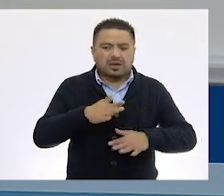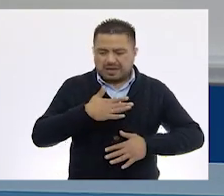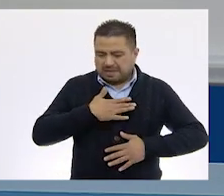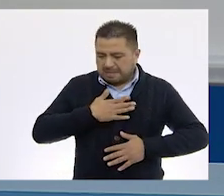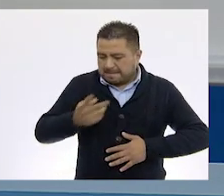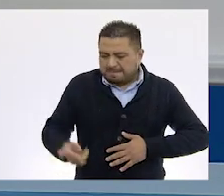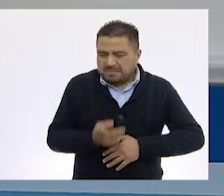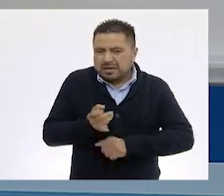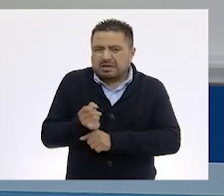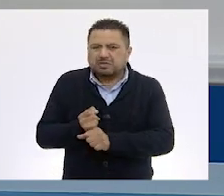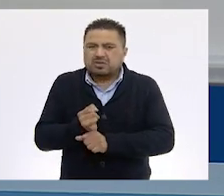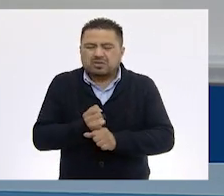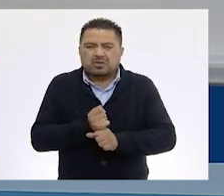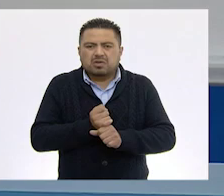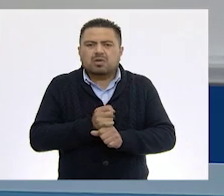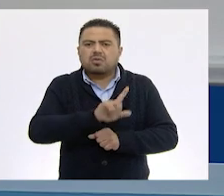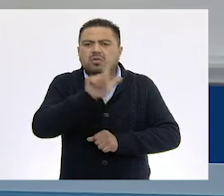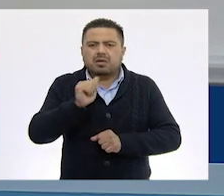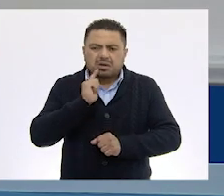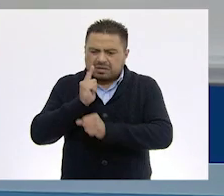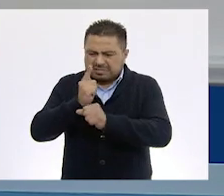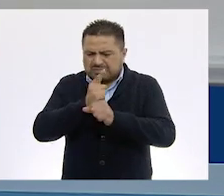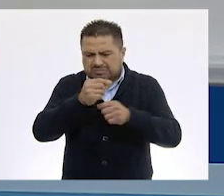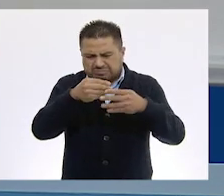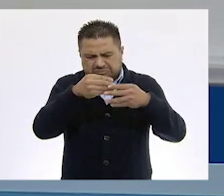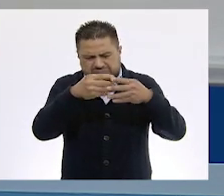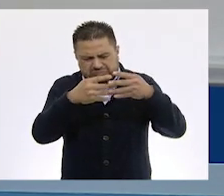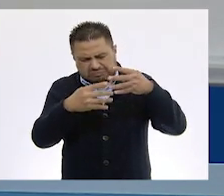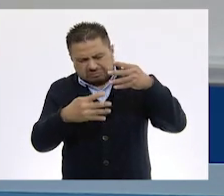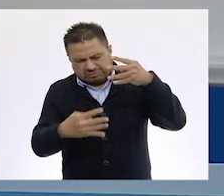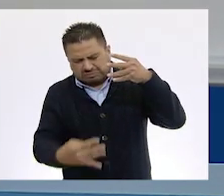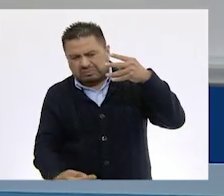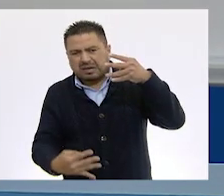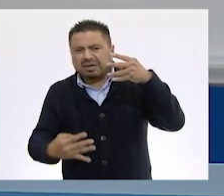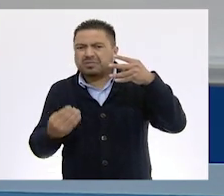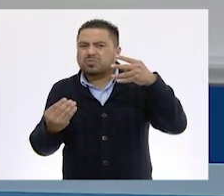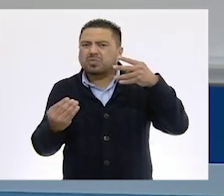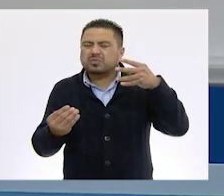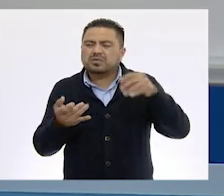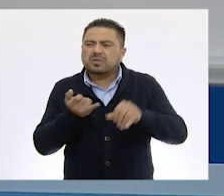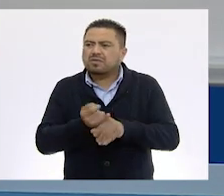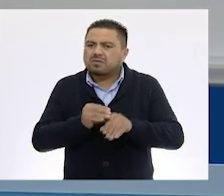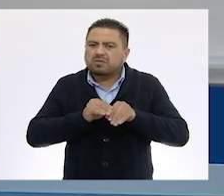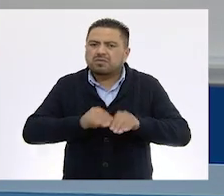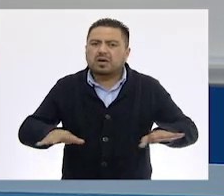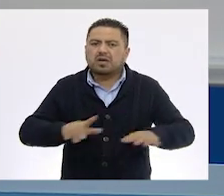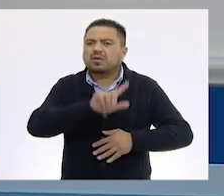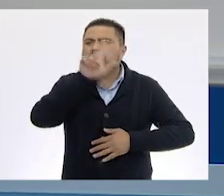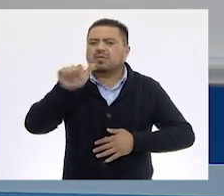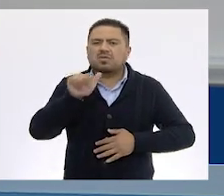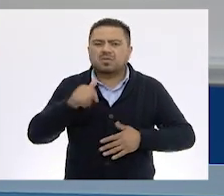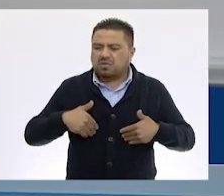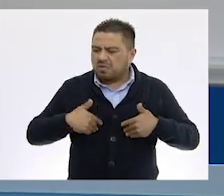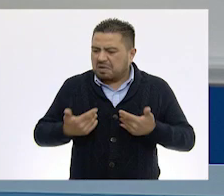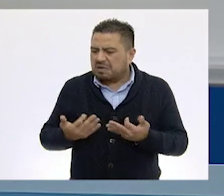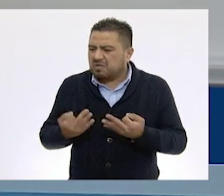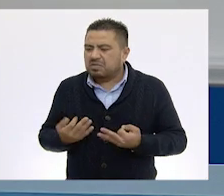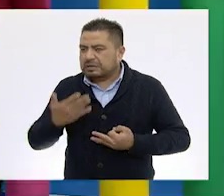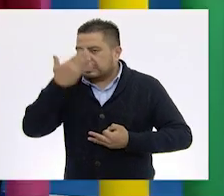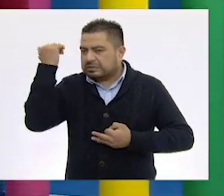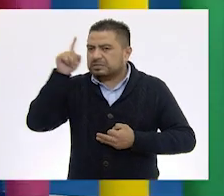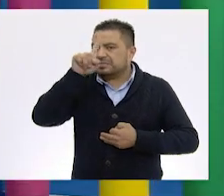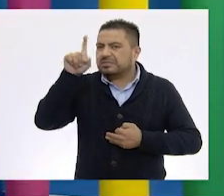pregunta de investigación, y luego veo que me aparecen muchas páginas con mucha información y luego no sé en cuál confiar y en cuál